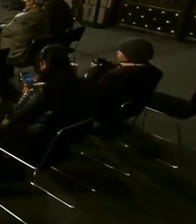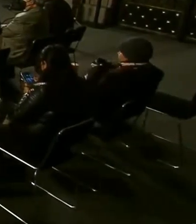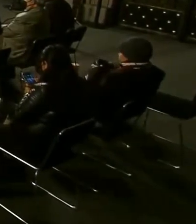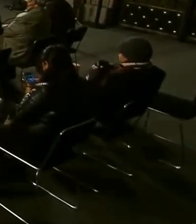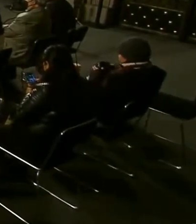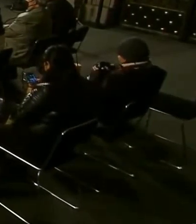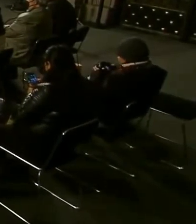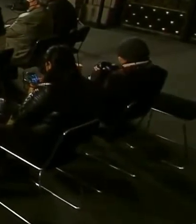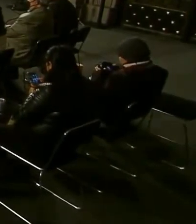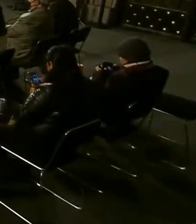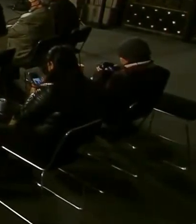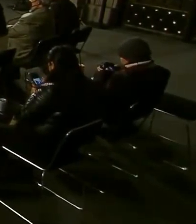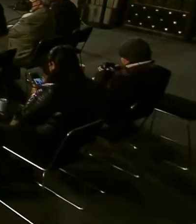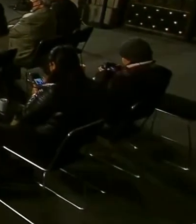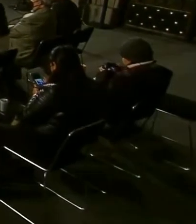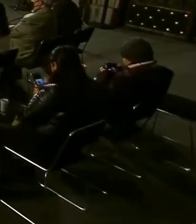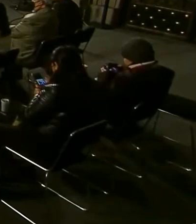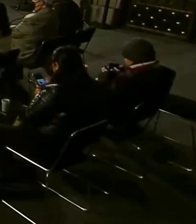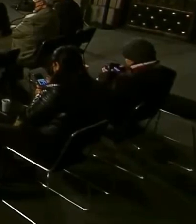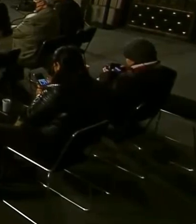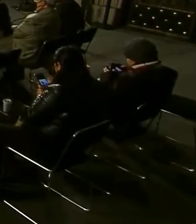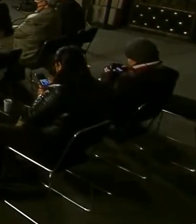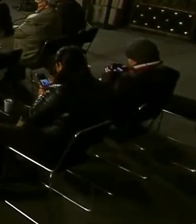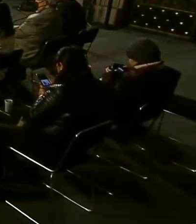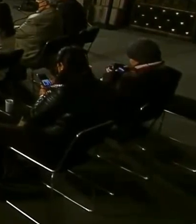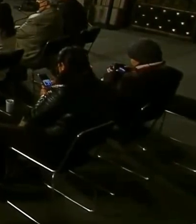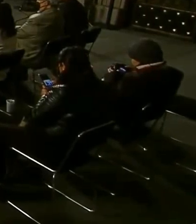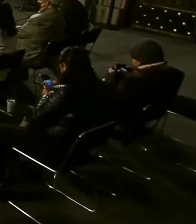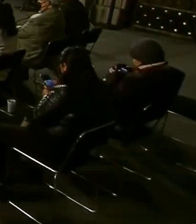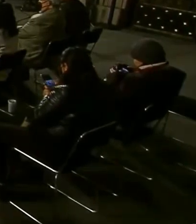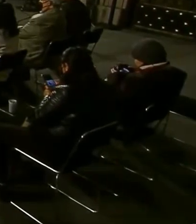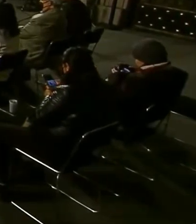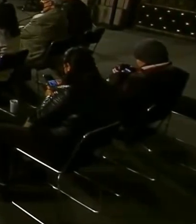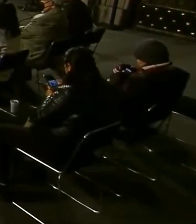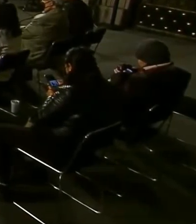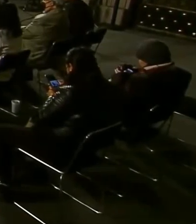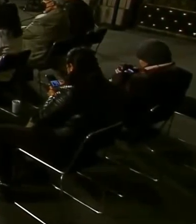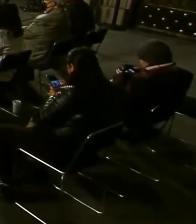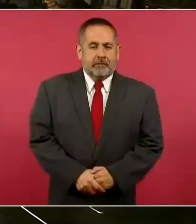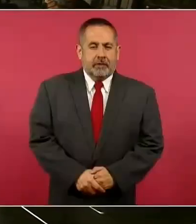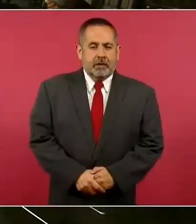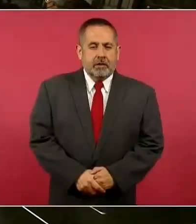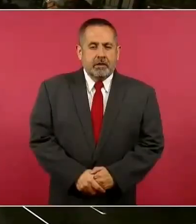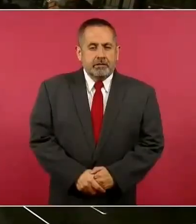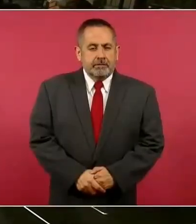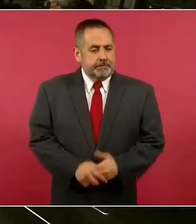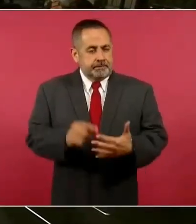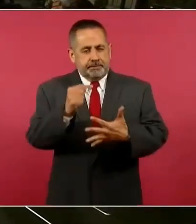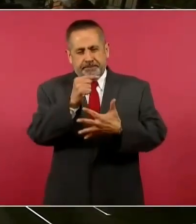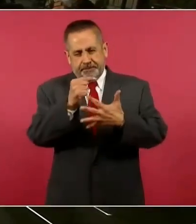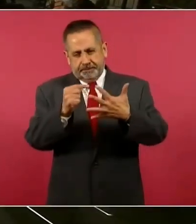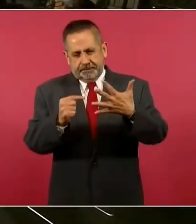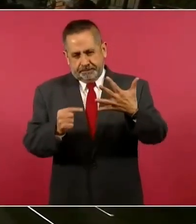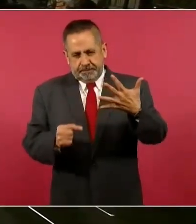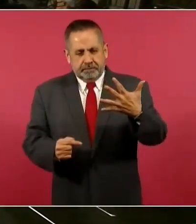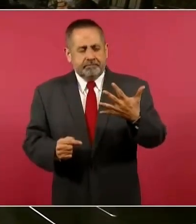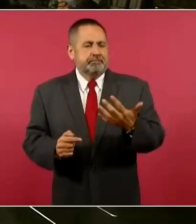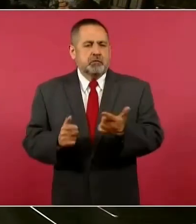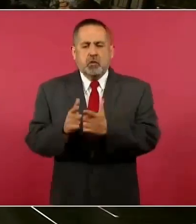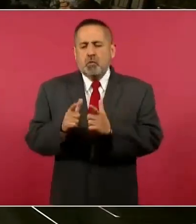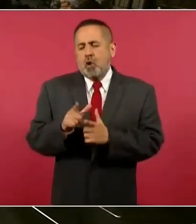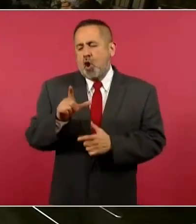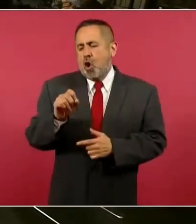Monte, está K2, está Reino Aventura, está Mexicana de Aviación, está Grupo